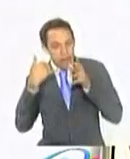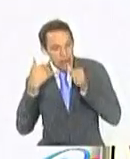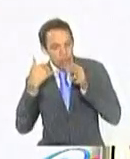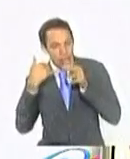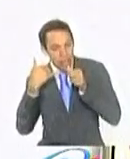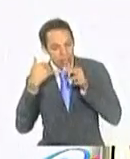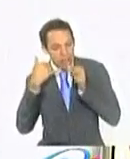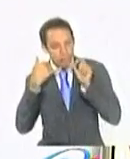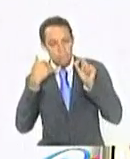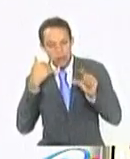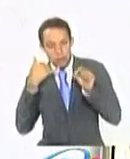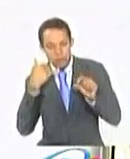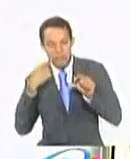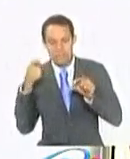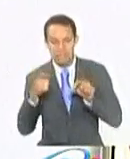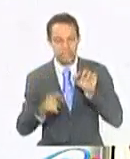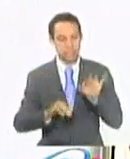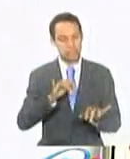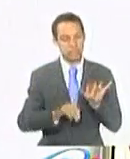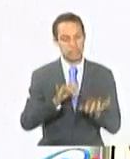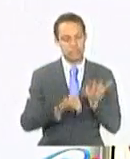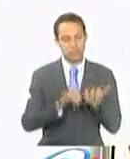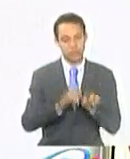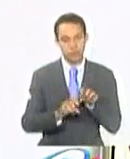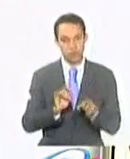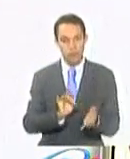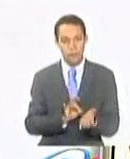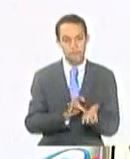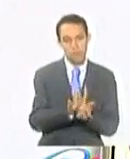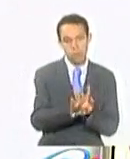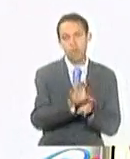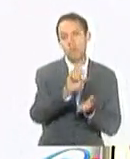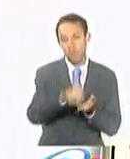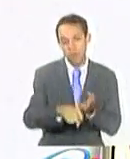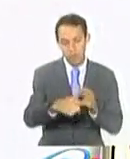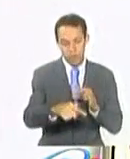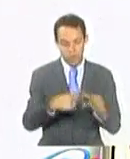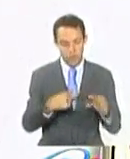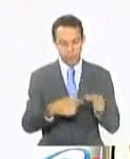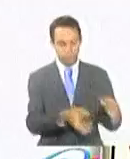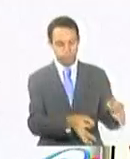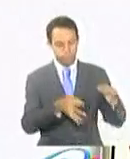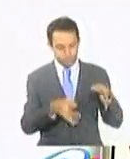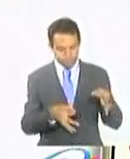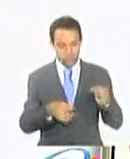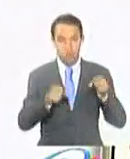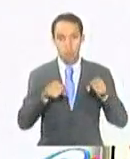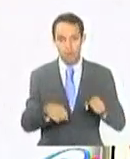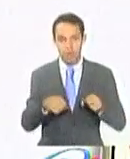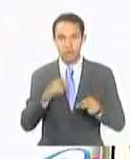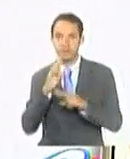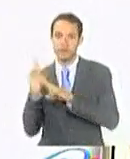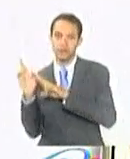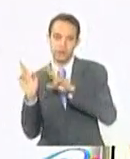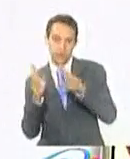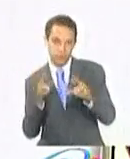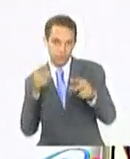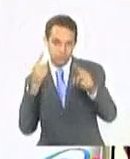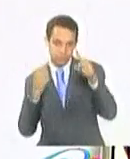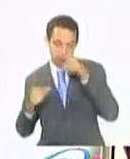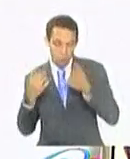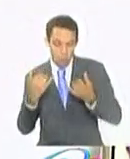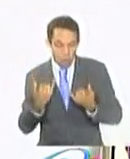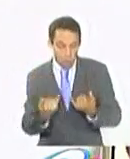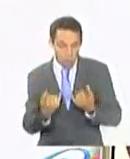alguna pregunta más bien y la pueden hacer que nosotros aquí cuando podamos tener la oportunidad de estar como